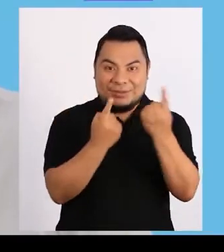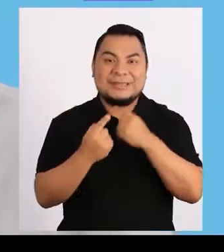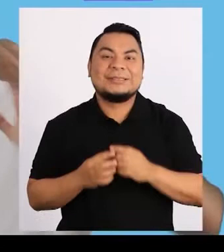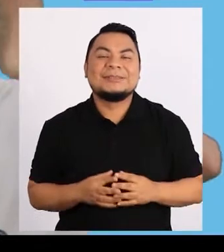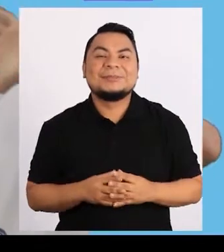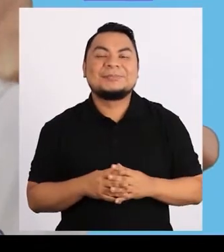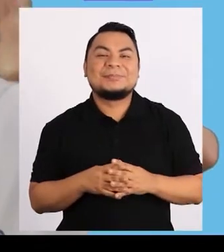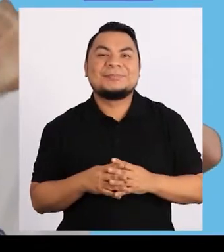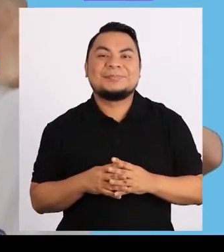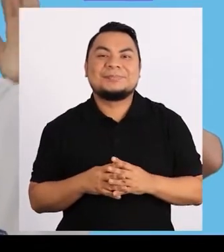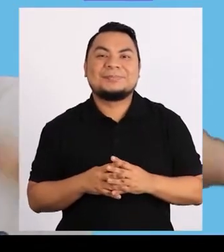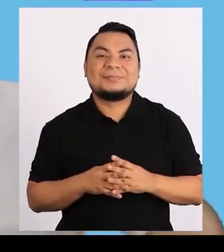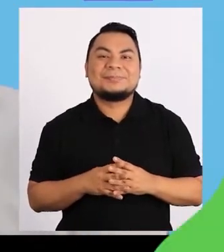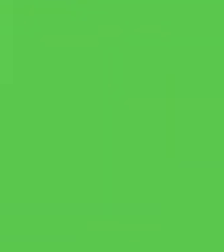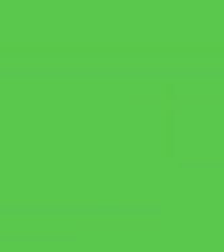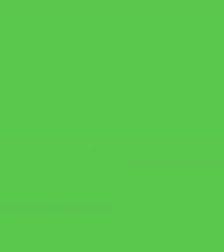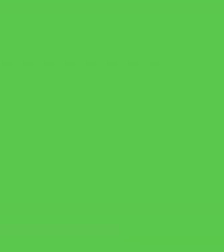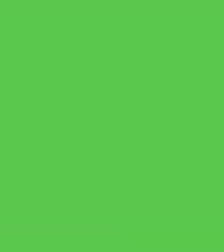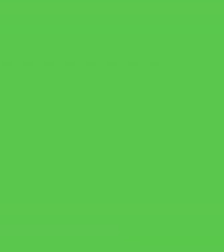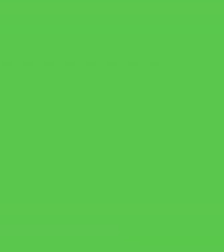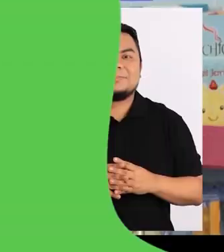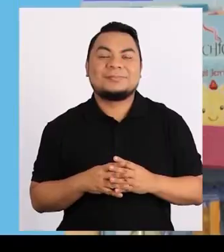espero!